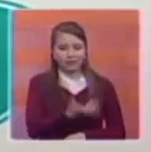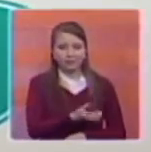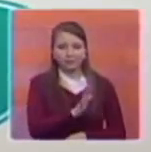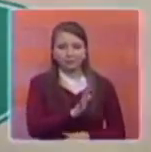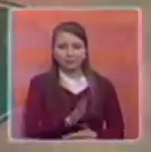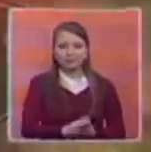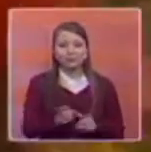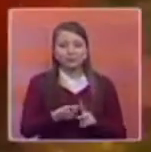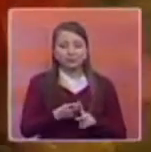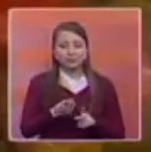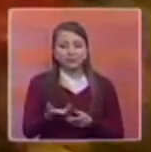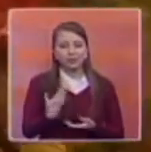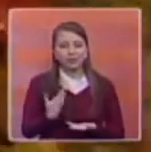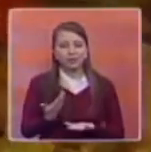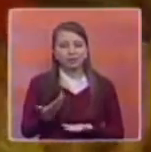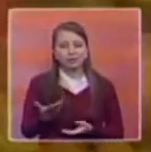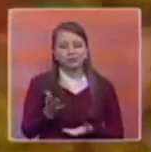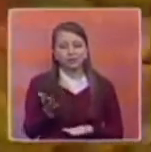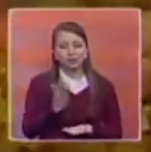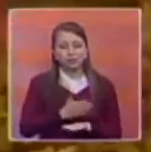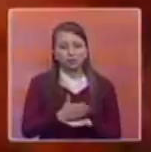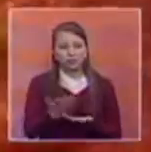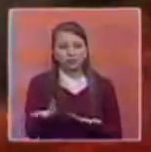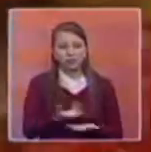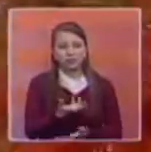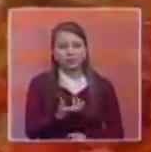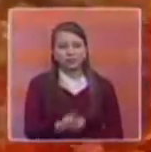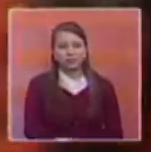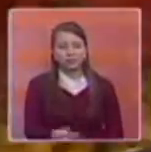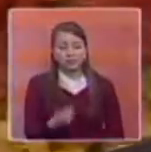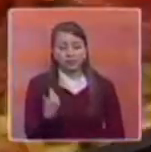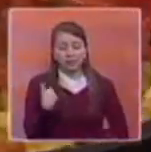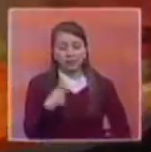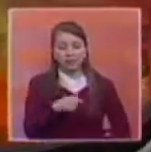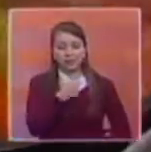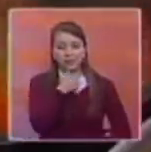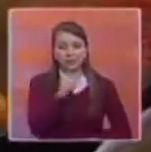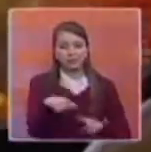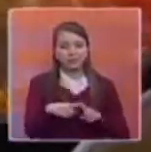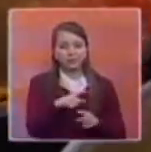el tomate. El tomate tiene agua, entonces en este refrito